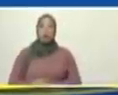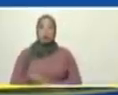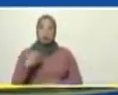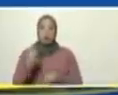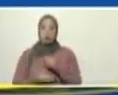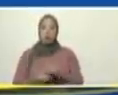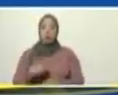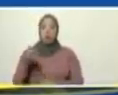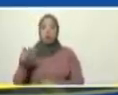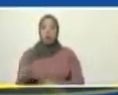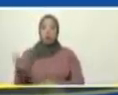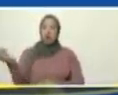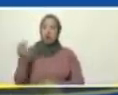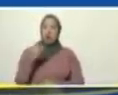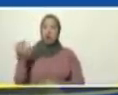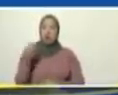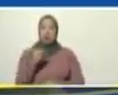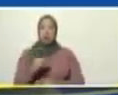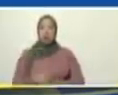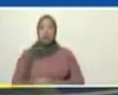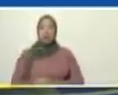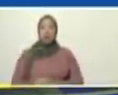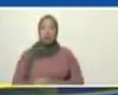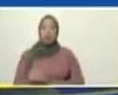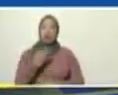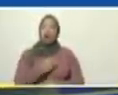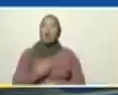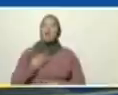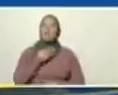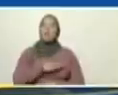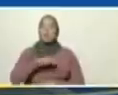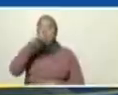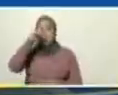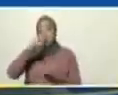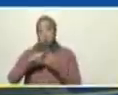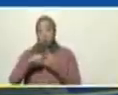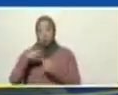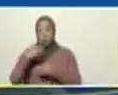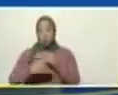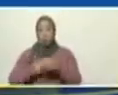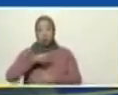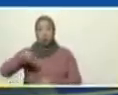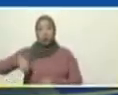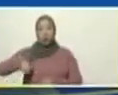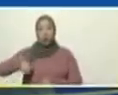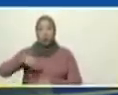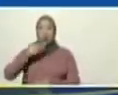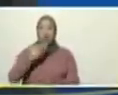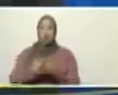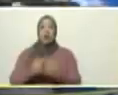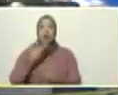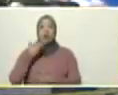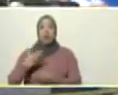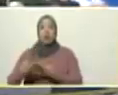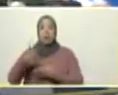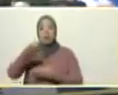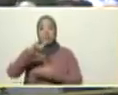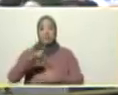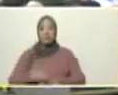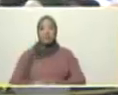logramos más de nuestra misión de construir una patria grande en nuestro continente. Muchas gracias. Bueno, muchas